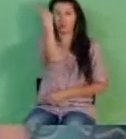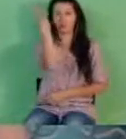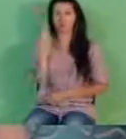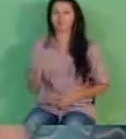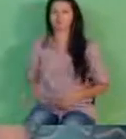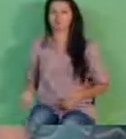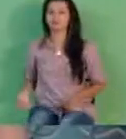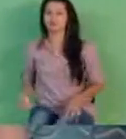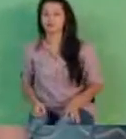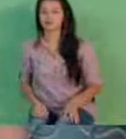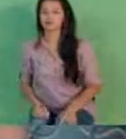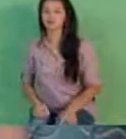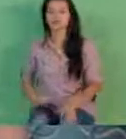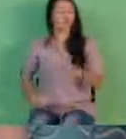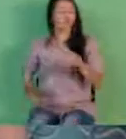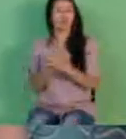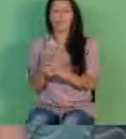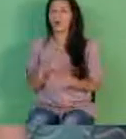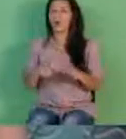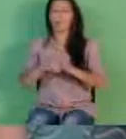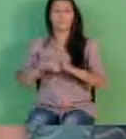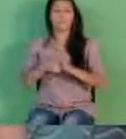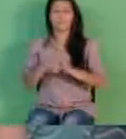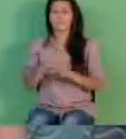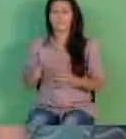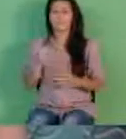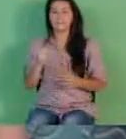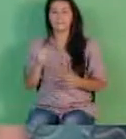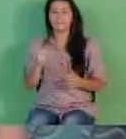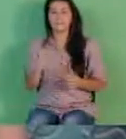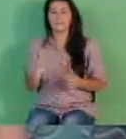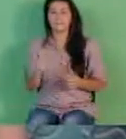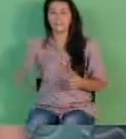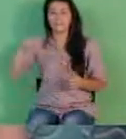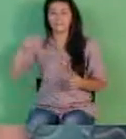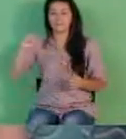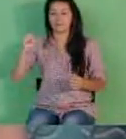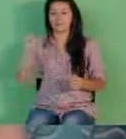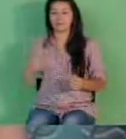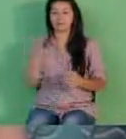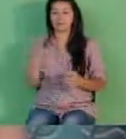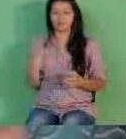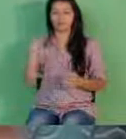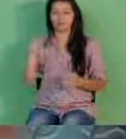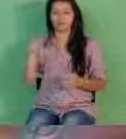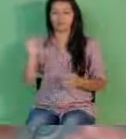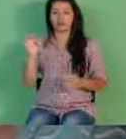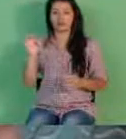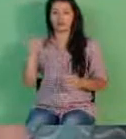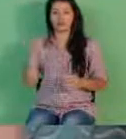nuevas máquinas nuevas máquina de anestesia el tomógrafo que para nosotros ha sido casi que el puente para poder recibir